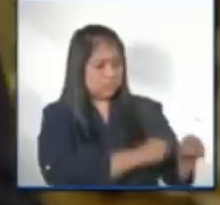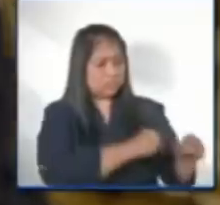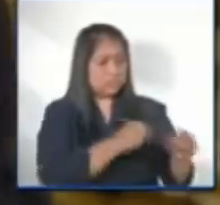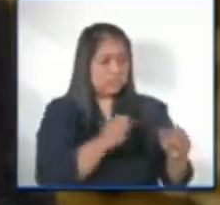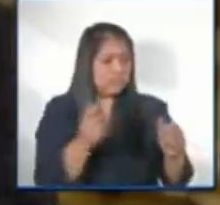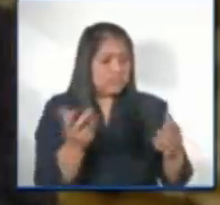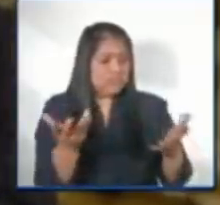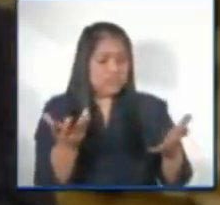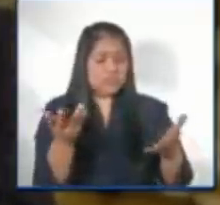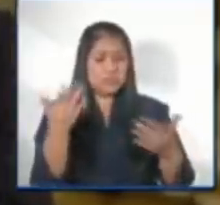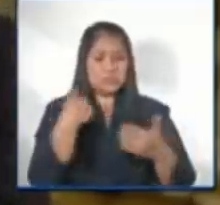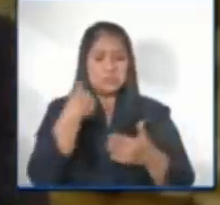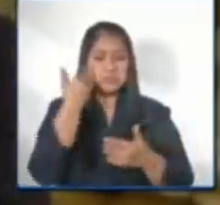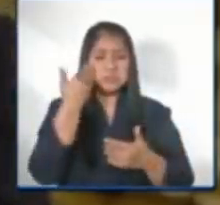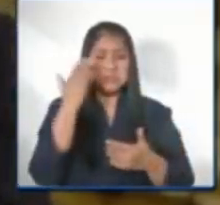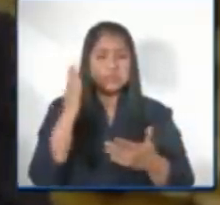¿no?